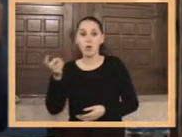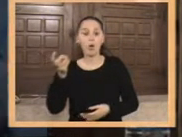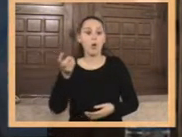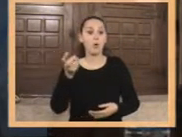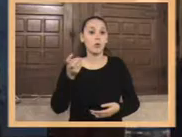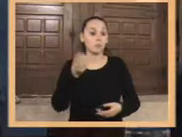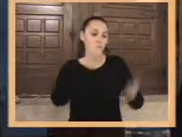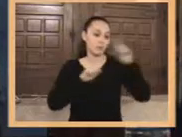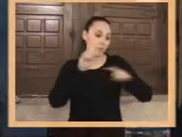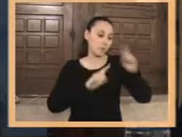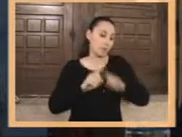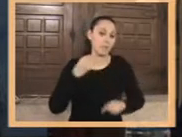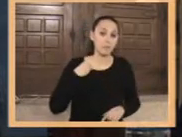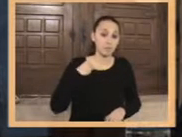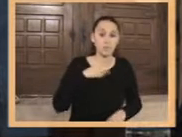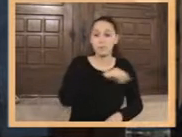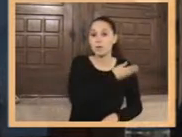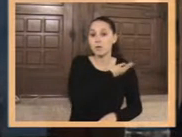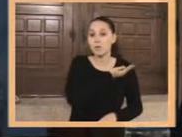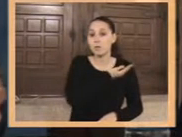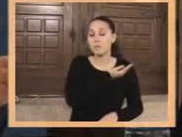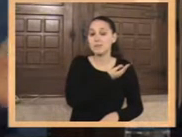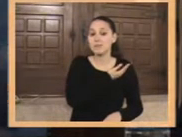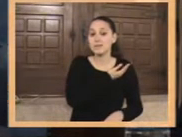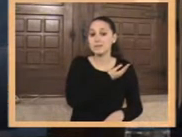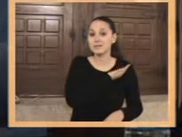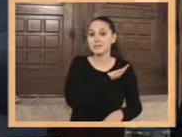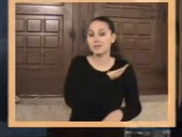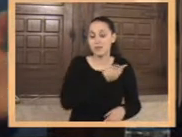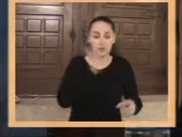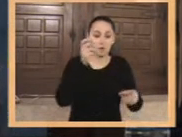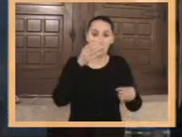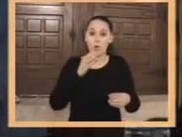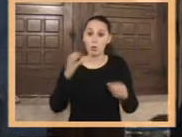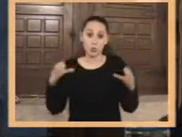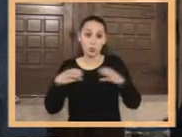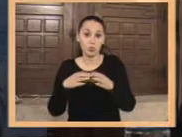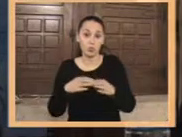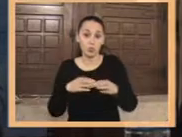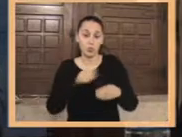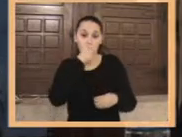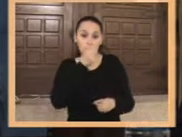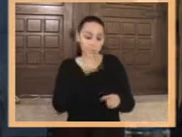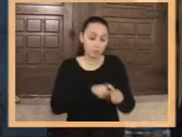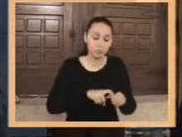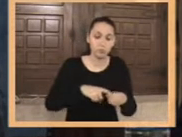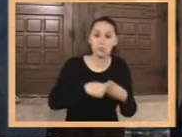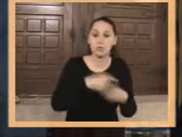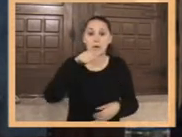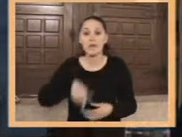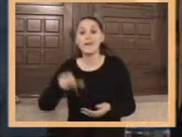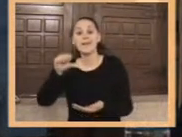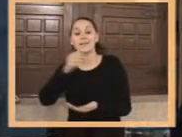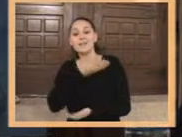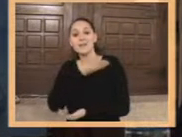Plasencia, el grupo socialista se esté adhiriendo en cada uno de los ayuntamientos y aquí en Plasencia, pues al final, a última hora, pues